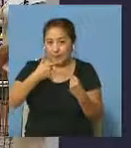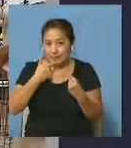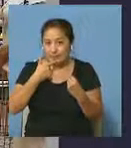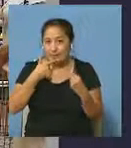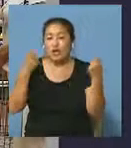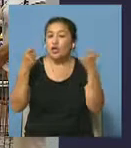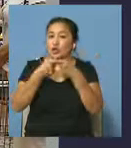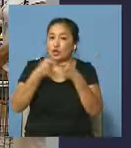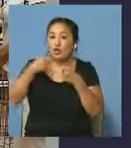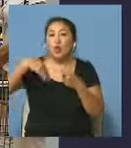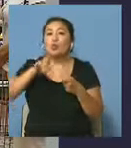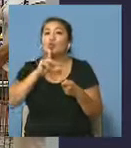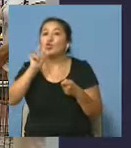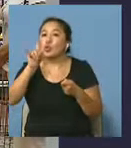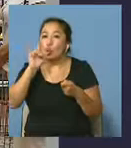o mutuales.